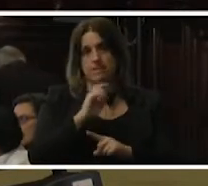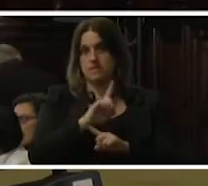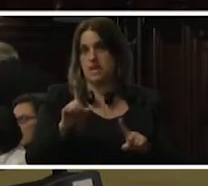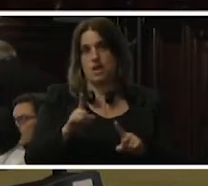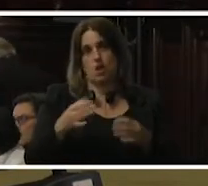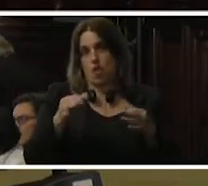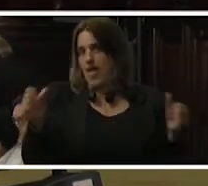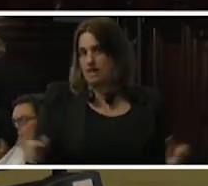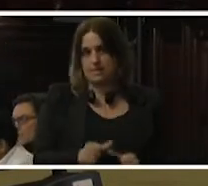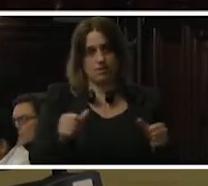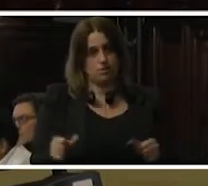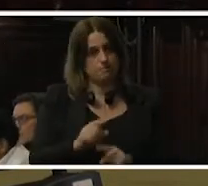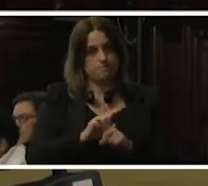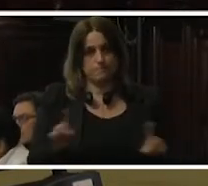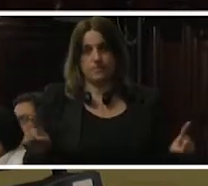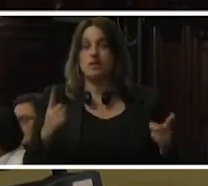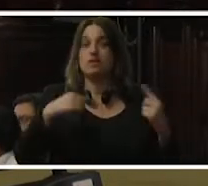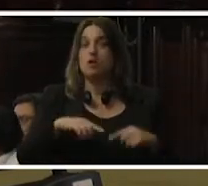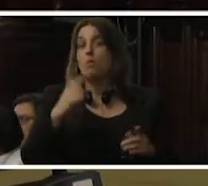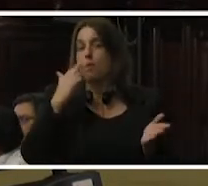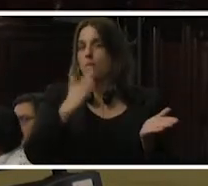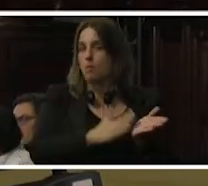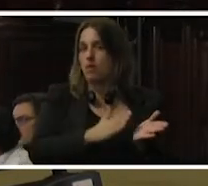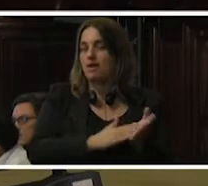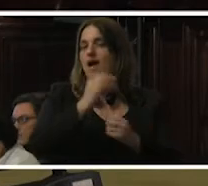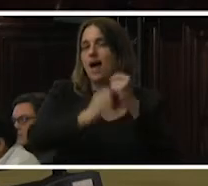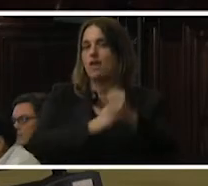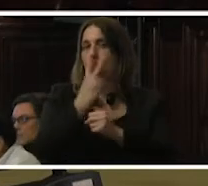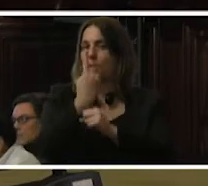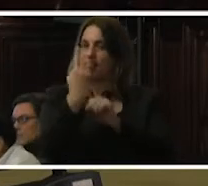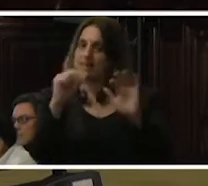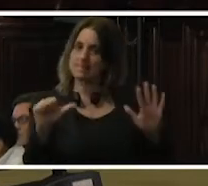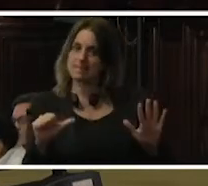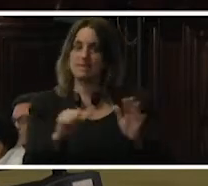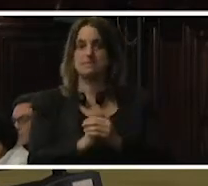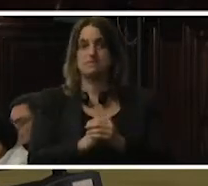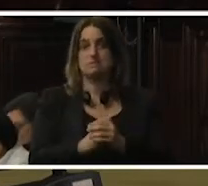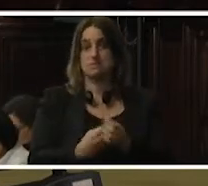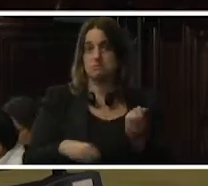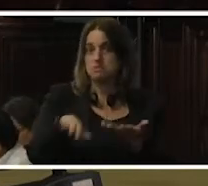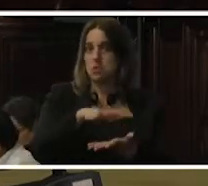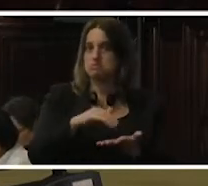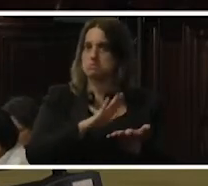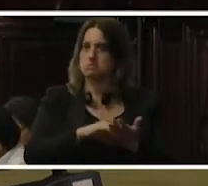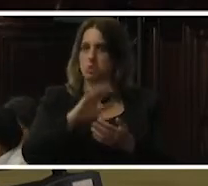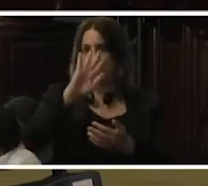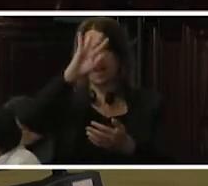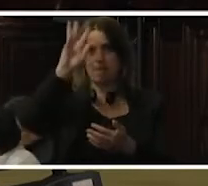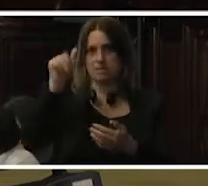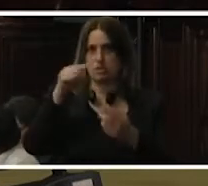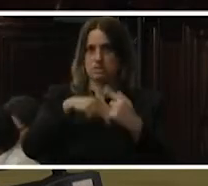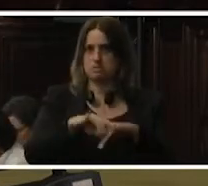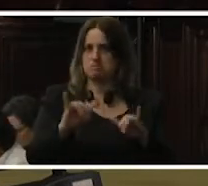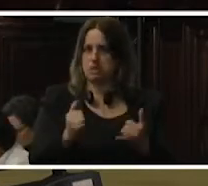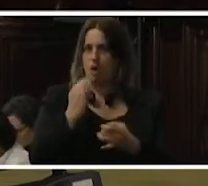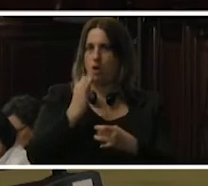ya no los está ejecutando. Prueba de ello, en 2016, los hechos con PIAV en la Amazonía, oficializados ante